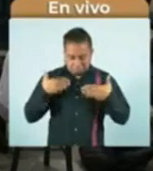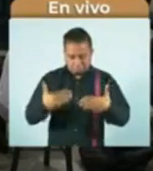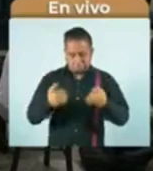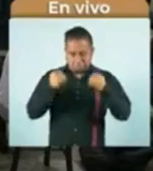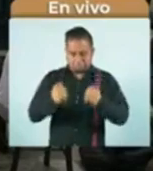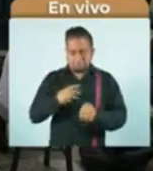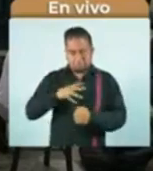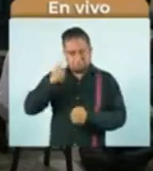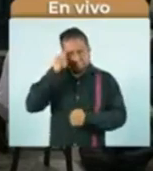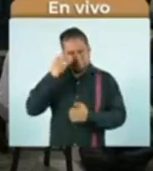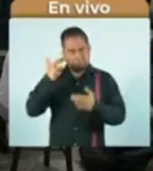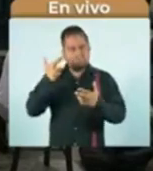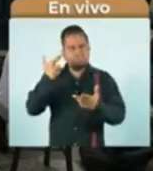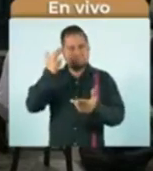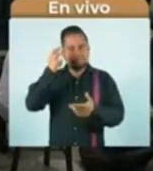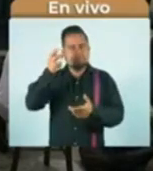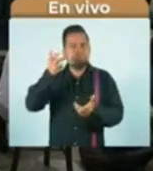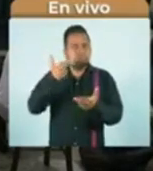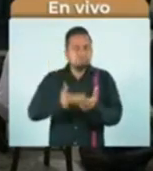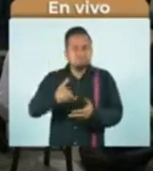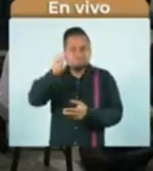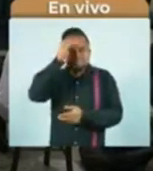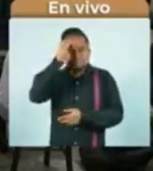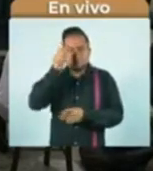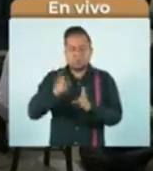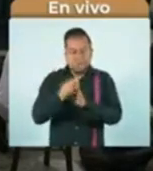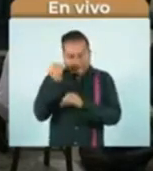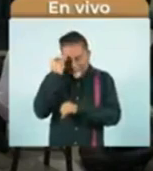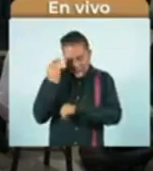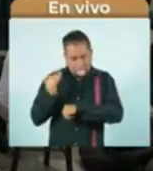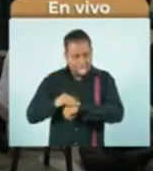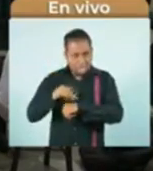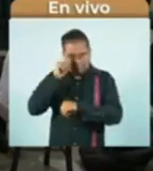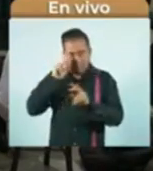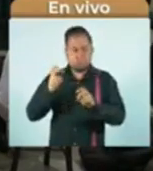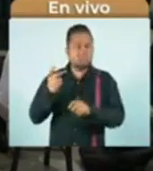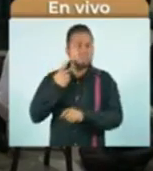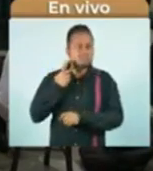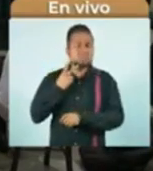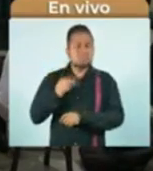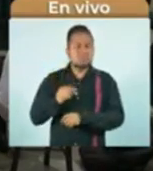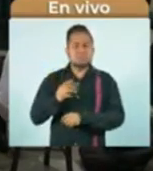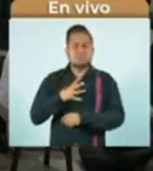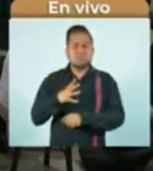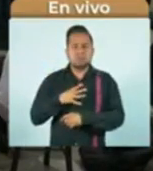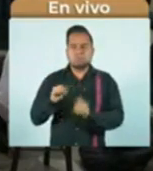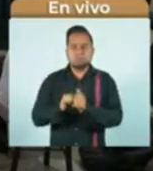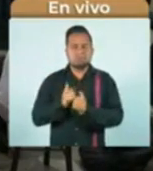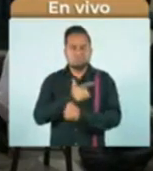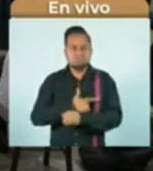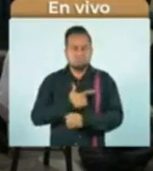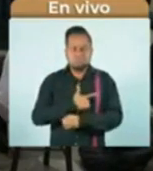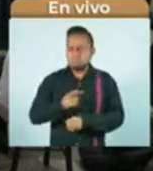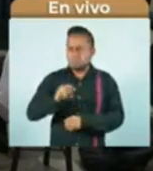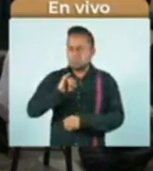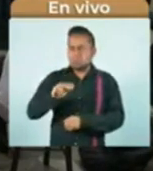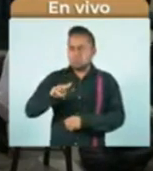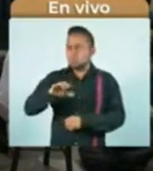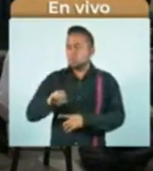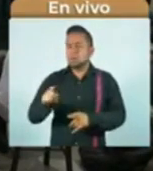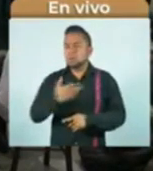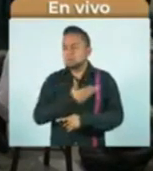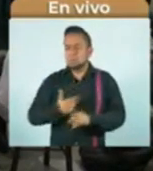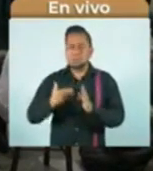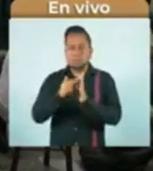criterio amplio. No es un improvisado en la política. Y tiene la mano extendida a Julio Cárdenas siempre. Va a ser el